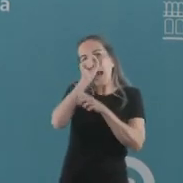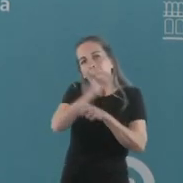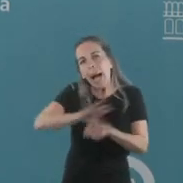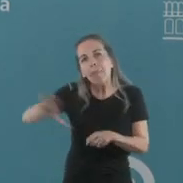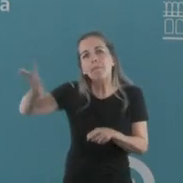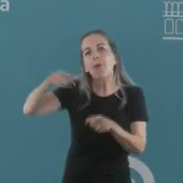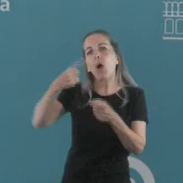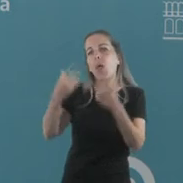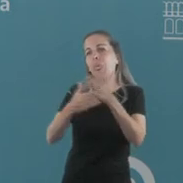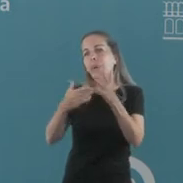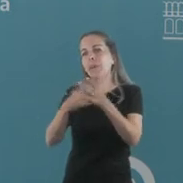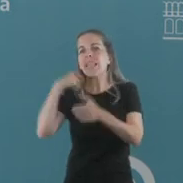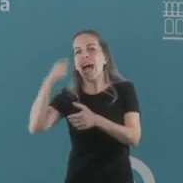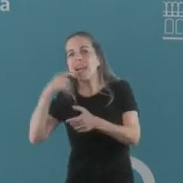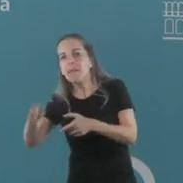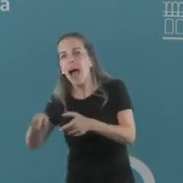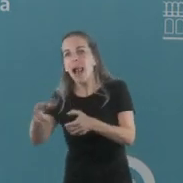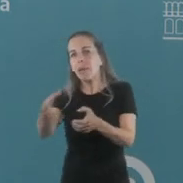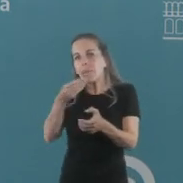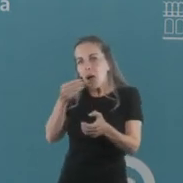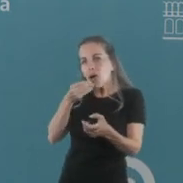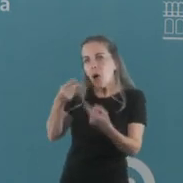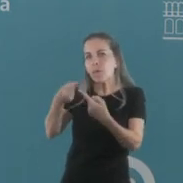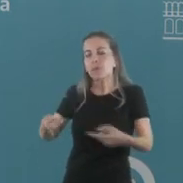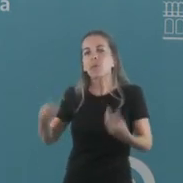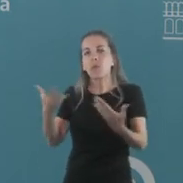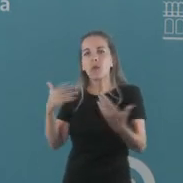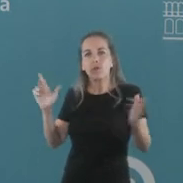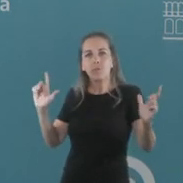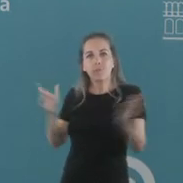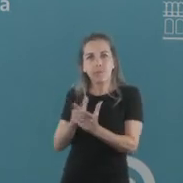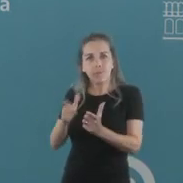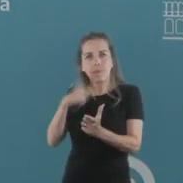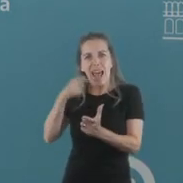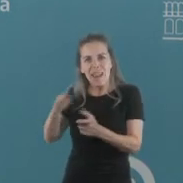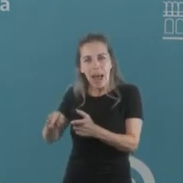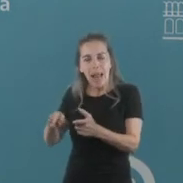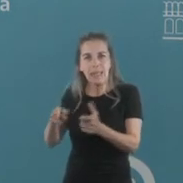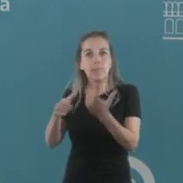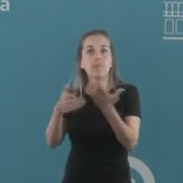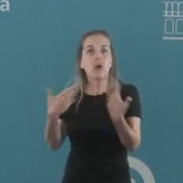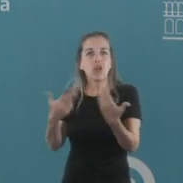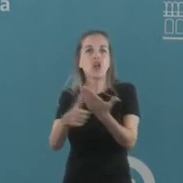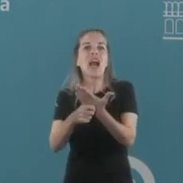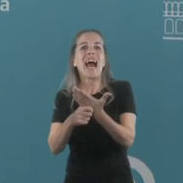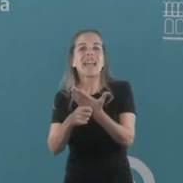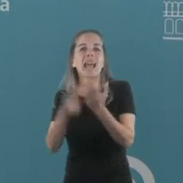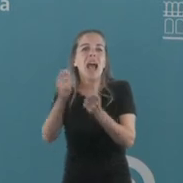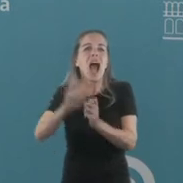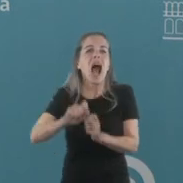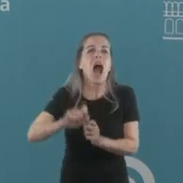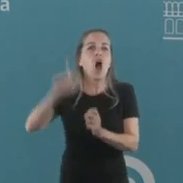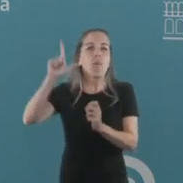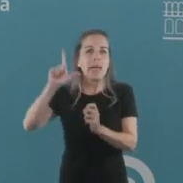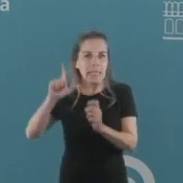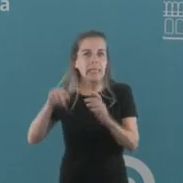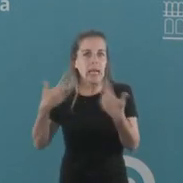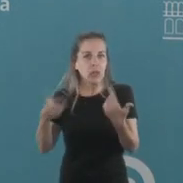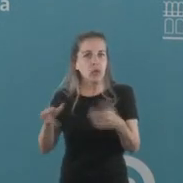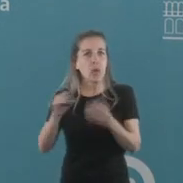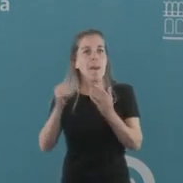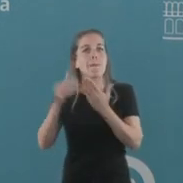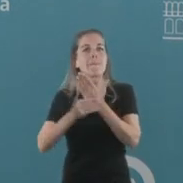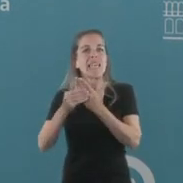entonces la reducción de ganado que existe en este momento como oferta. Estos son aumentos estacionales que el ministro Massa está,